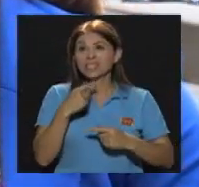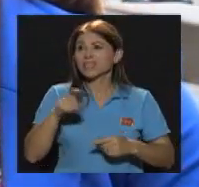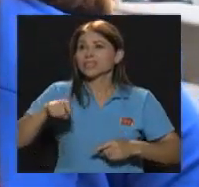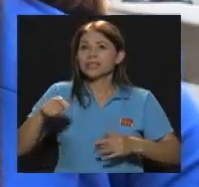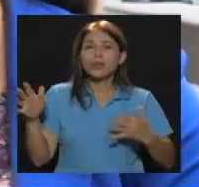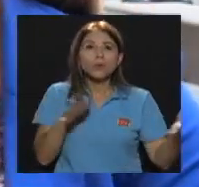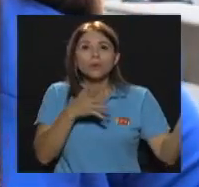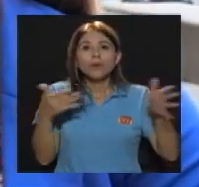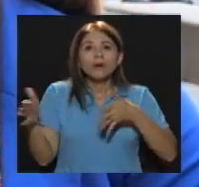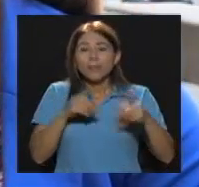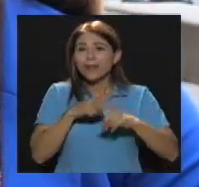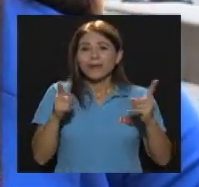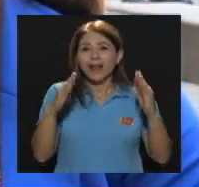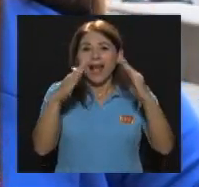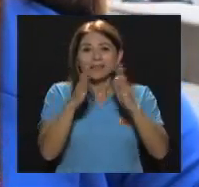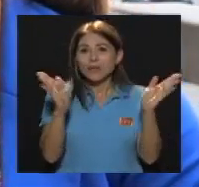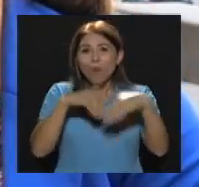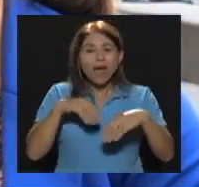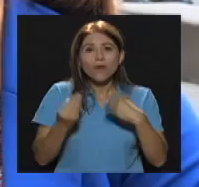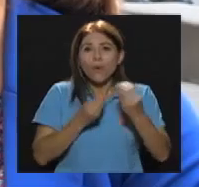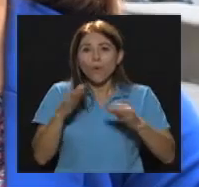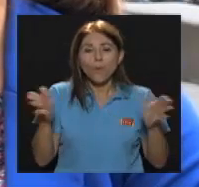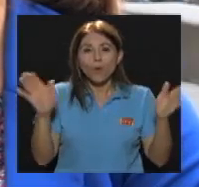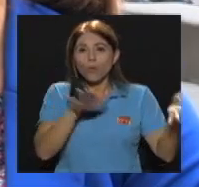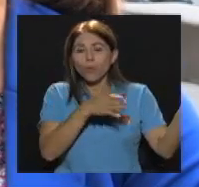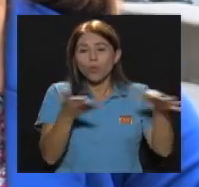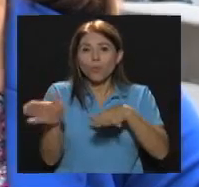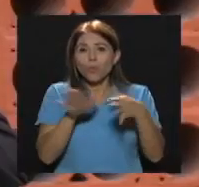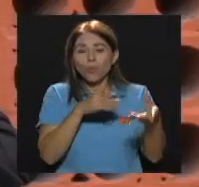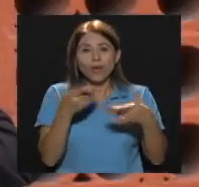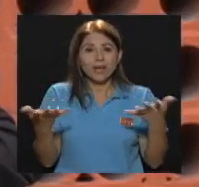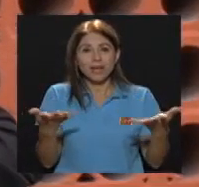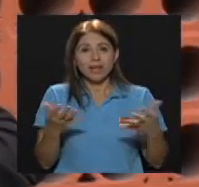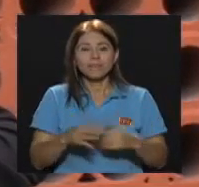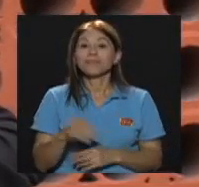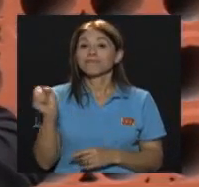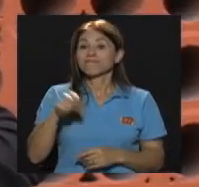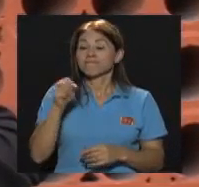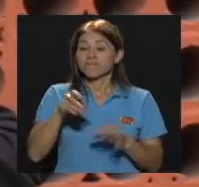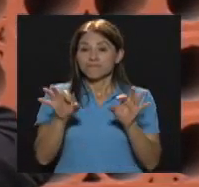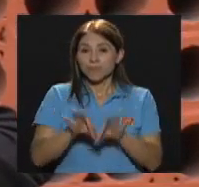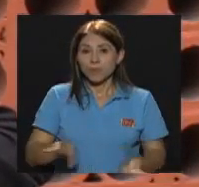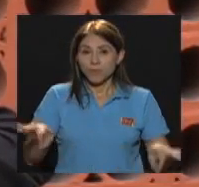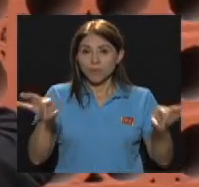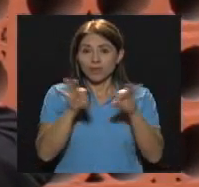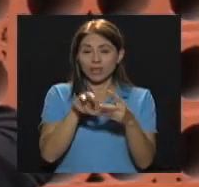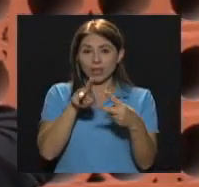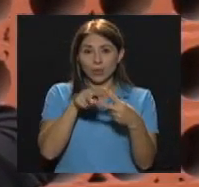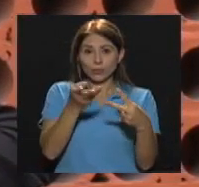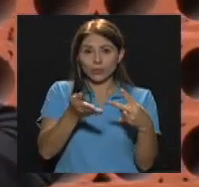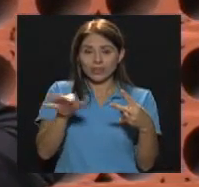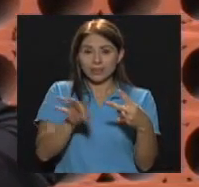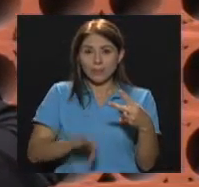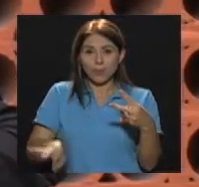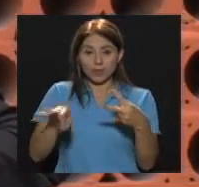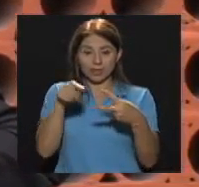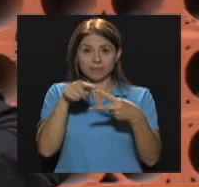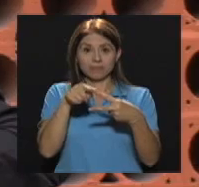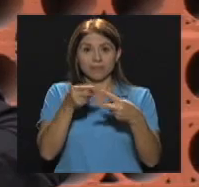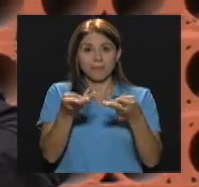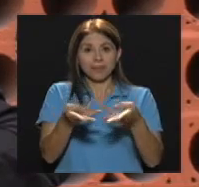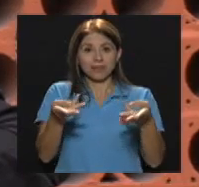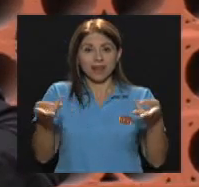me gustaría retomar este aspecto, doña Eugenia. Claro que sí, es fundamental. Mire, aquí el tema son dos cosas importantes. Primero, los